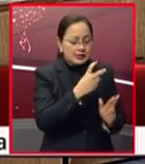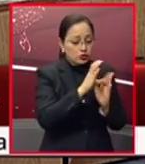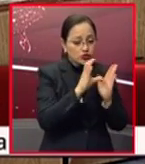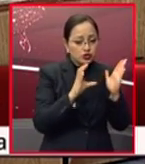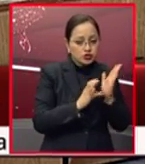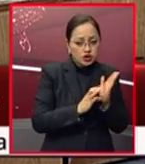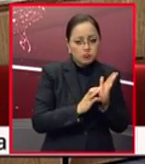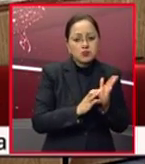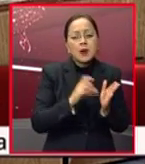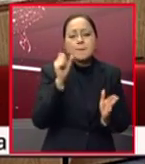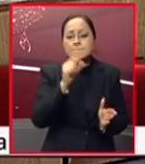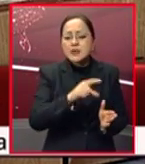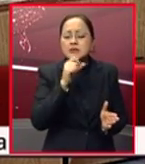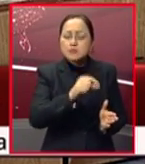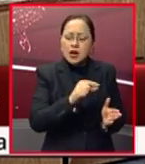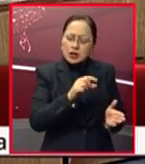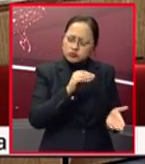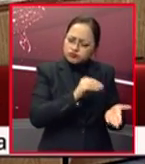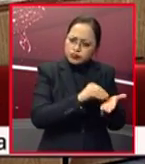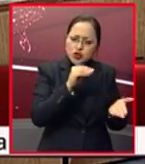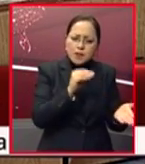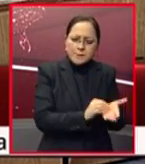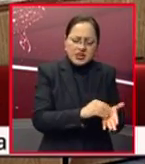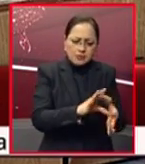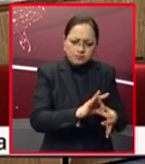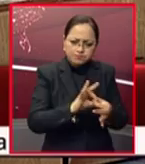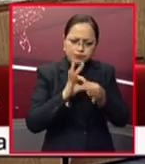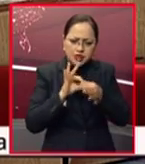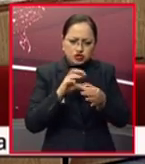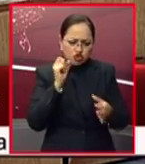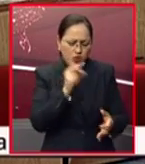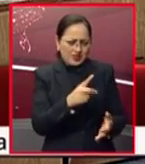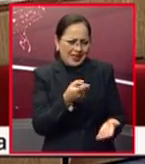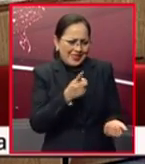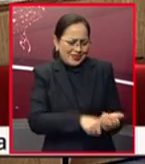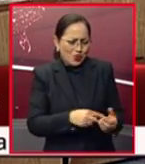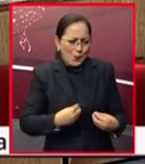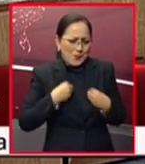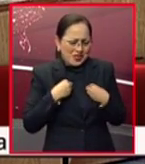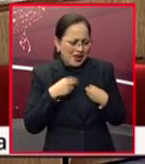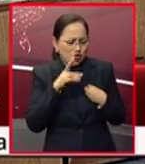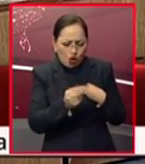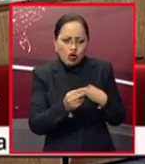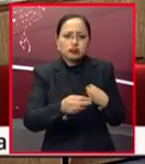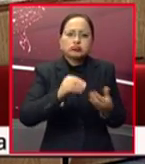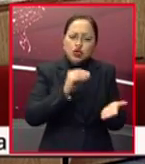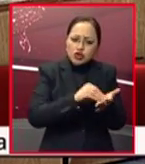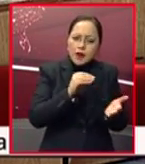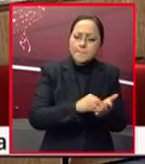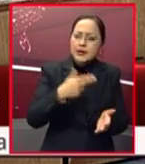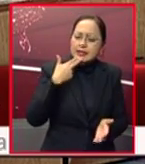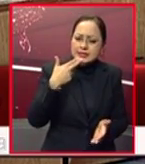es mantenerla viva, no solo en sentido formal, sino en sentido práctico, útil,